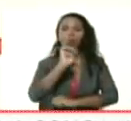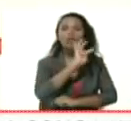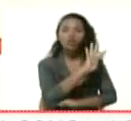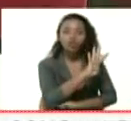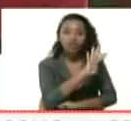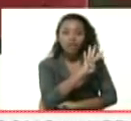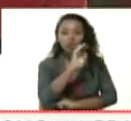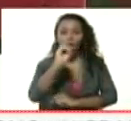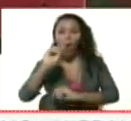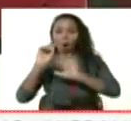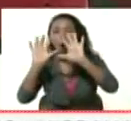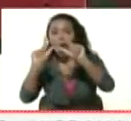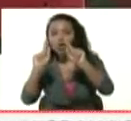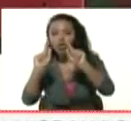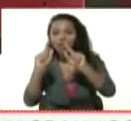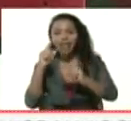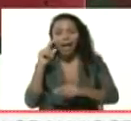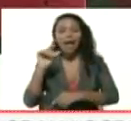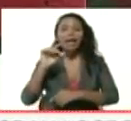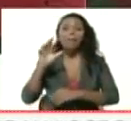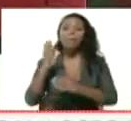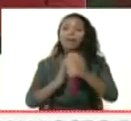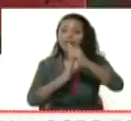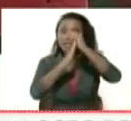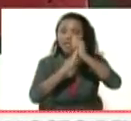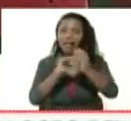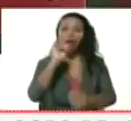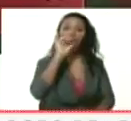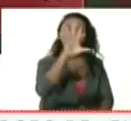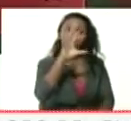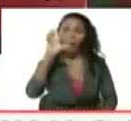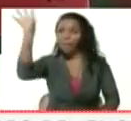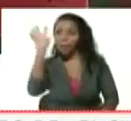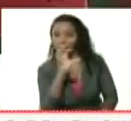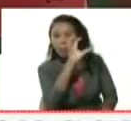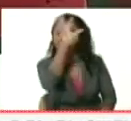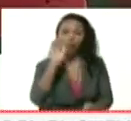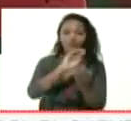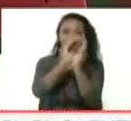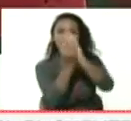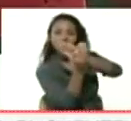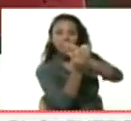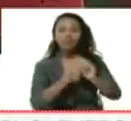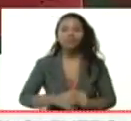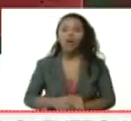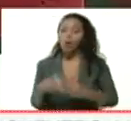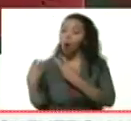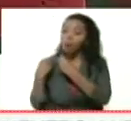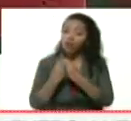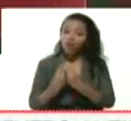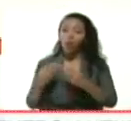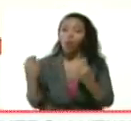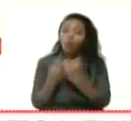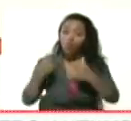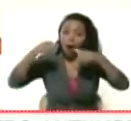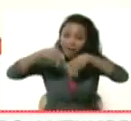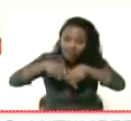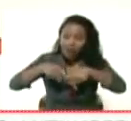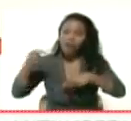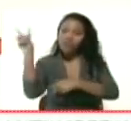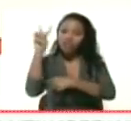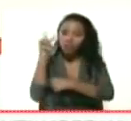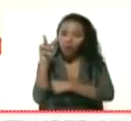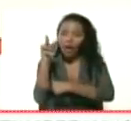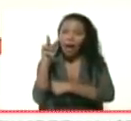411 delegados de los 5 continentes. Nos acompañaron, estuvieron con nosotros aquí en